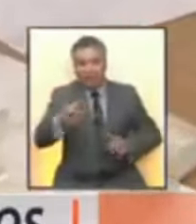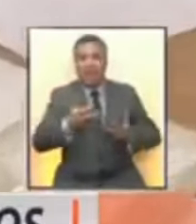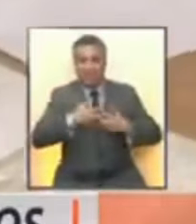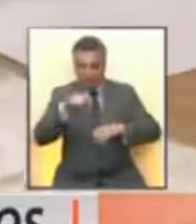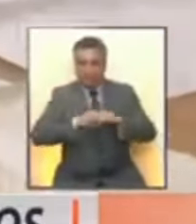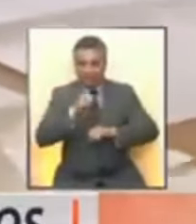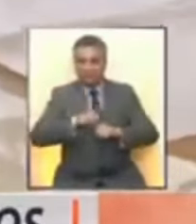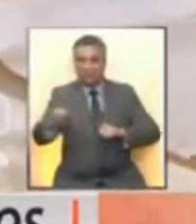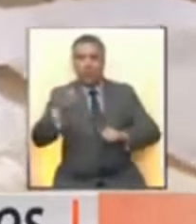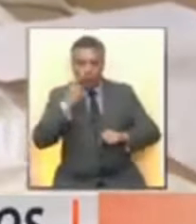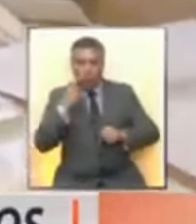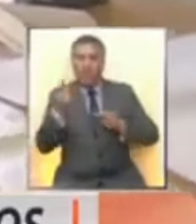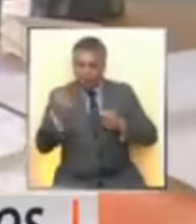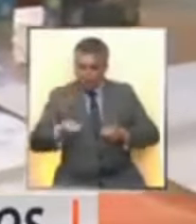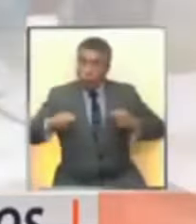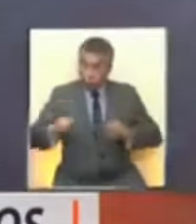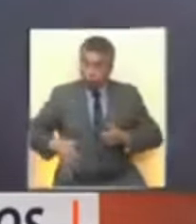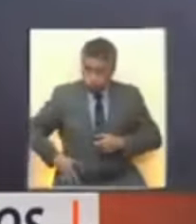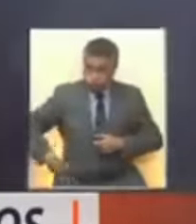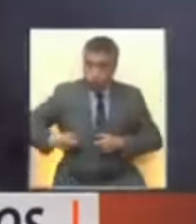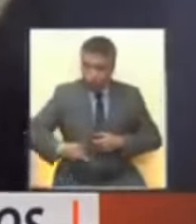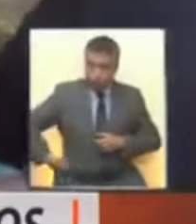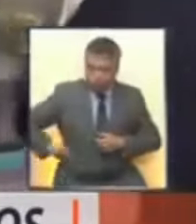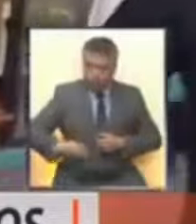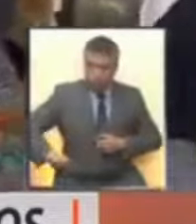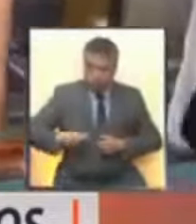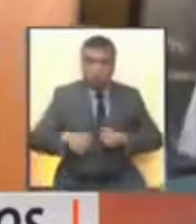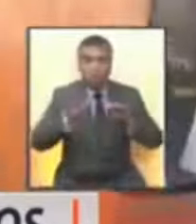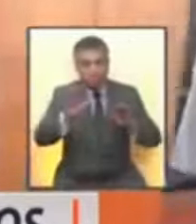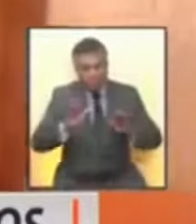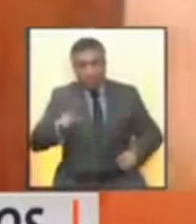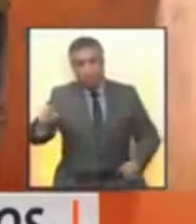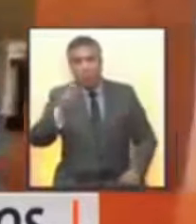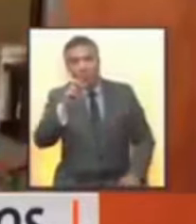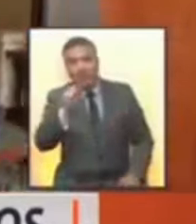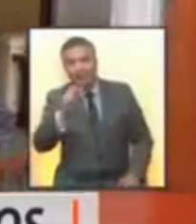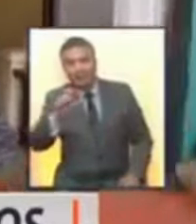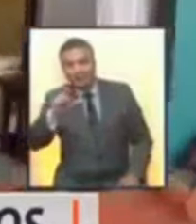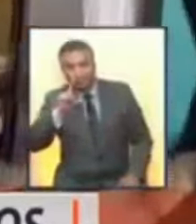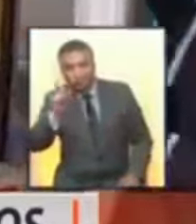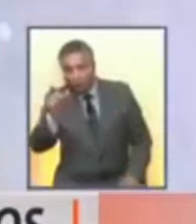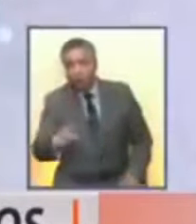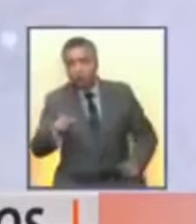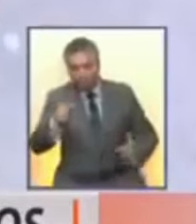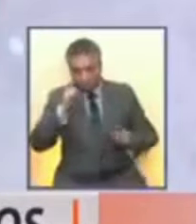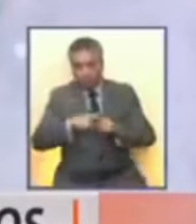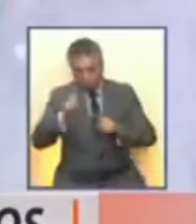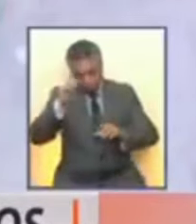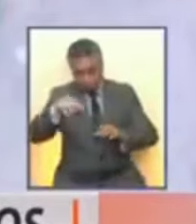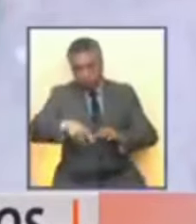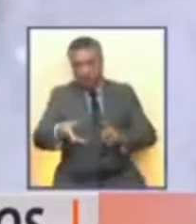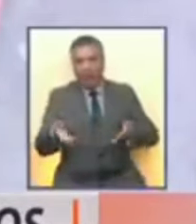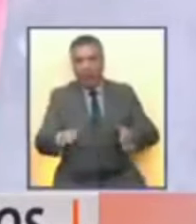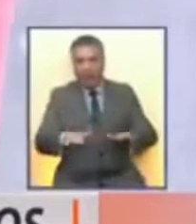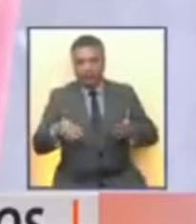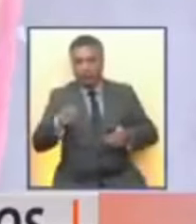donde ha invertido mucho dinero de su bolsillo. Lo mismo que Patricio Contreras, que inventó este producto para hacer asados. ¿Hay probabilidades de que